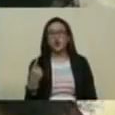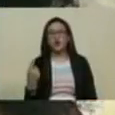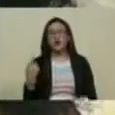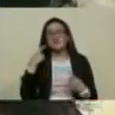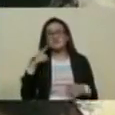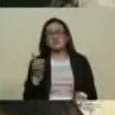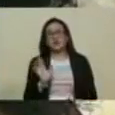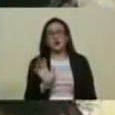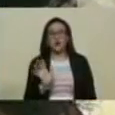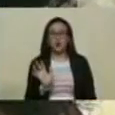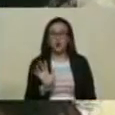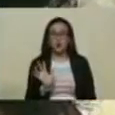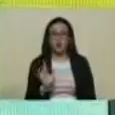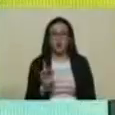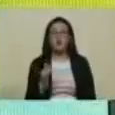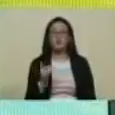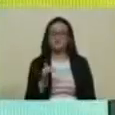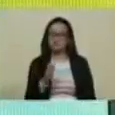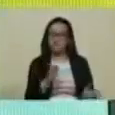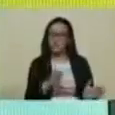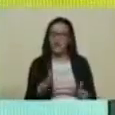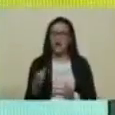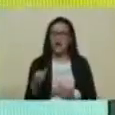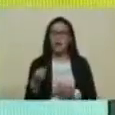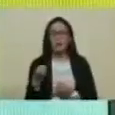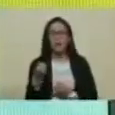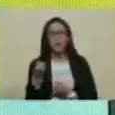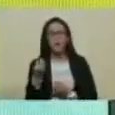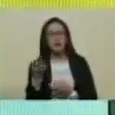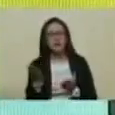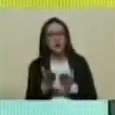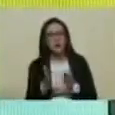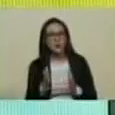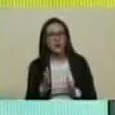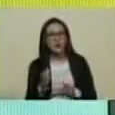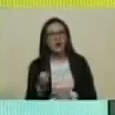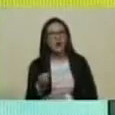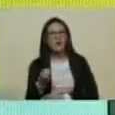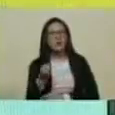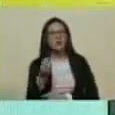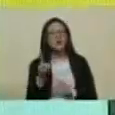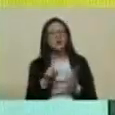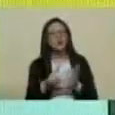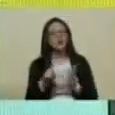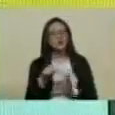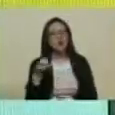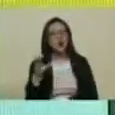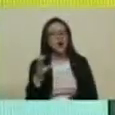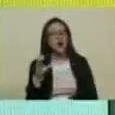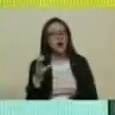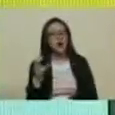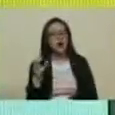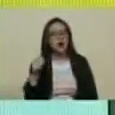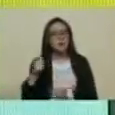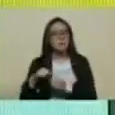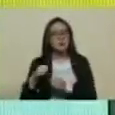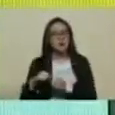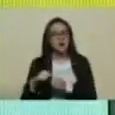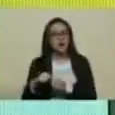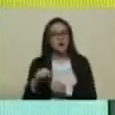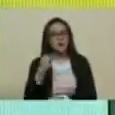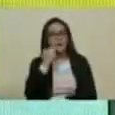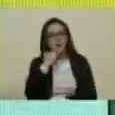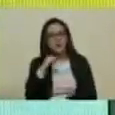repente, ¿no? Un plan. ¿Cuántas escuelas, cuántos liceos en Caracas, en Maracaibo, en Valencia,